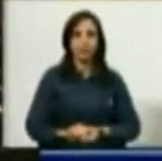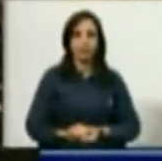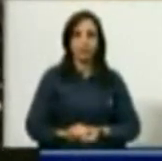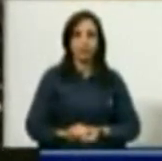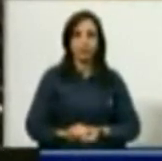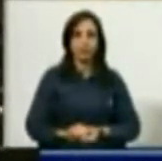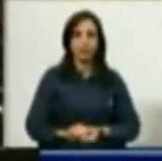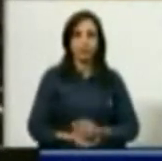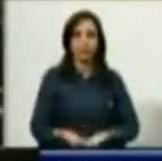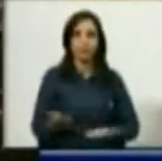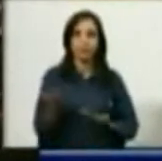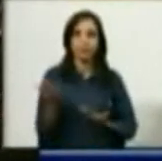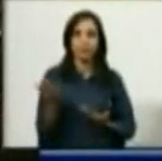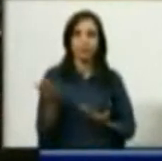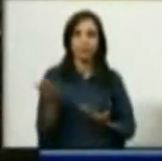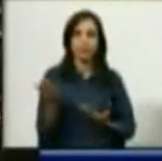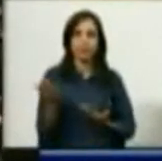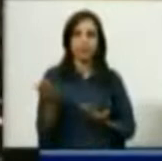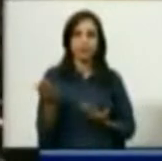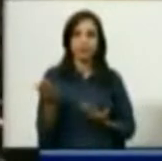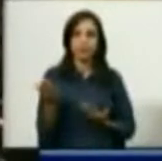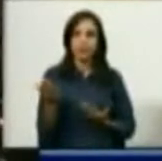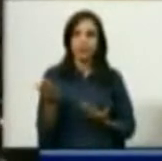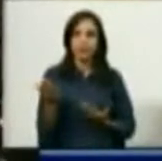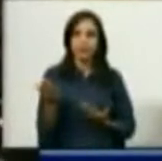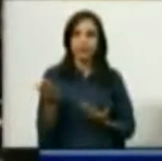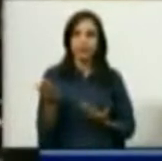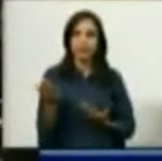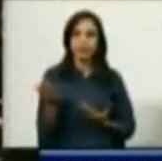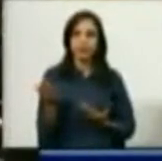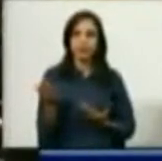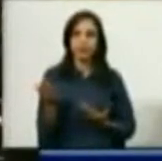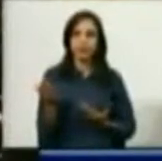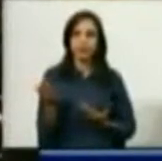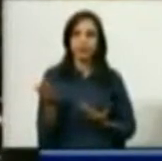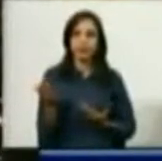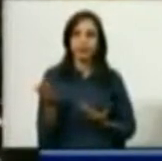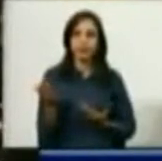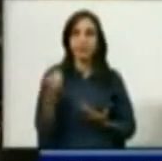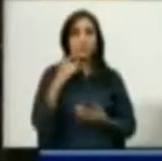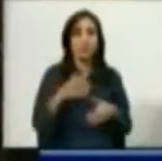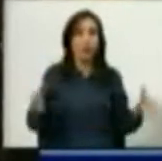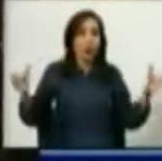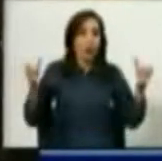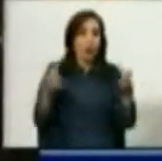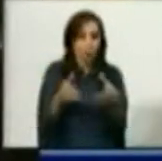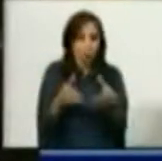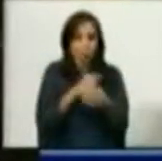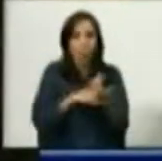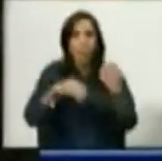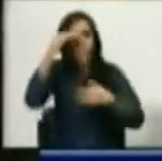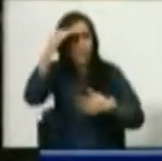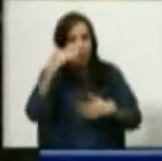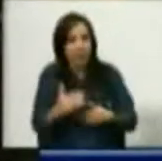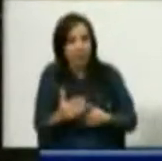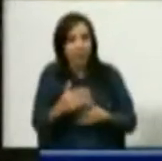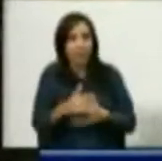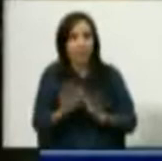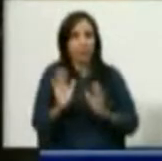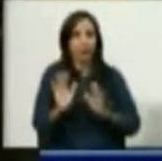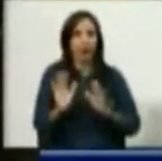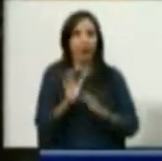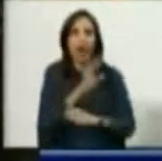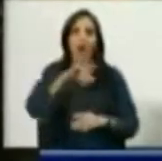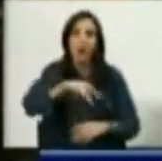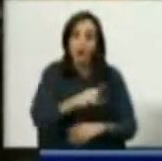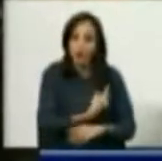Sargento mayor de tercera Reyes Campos Julio ahí está la academia militar Perdón la